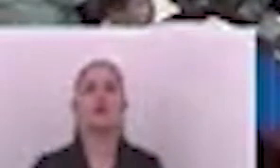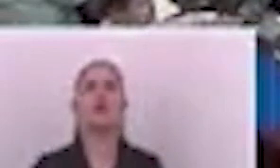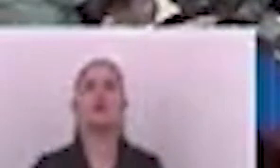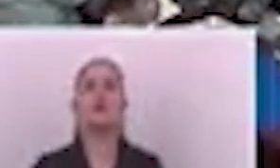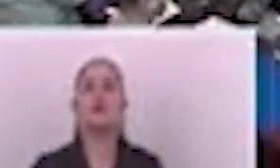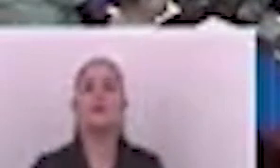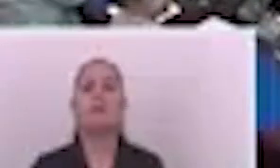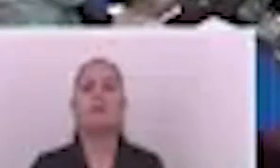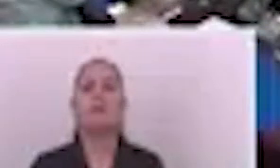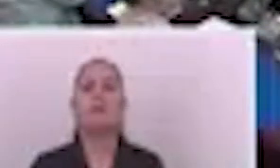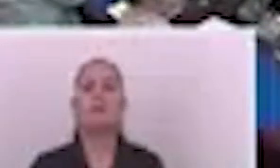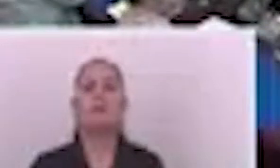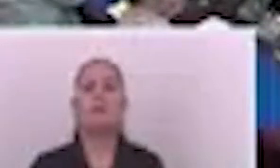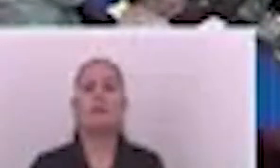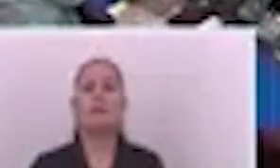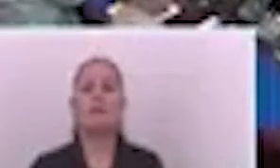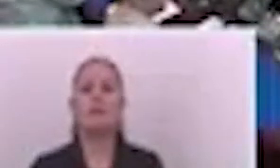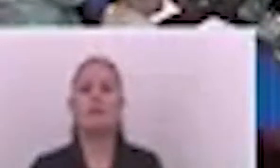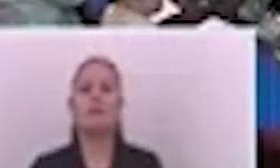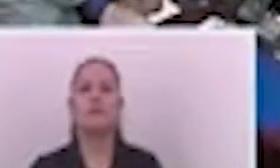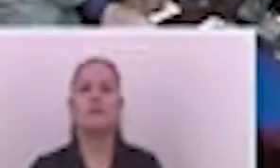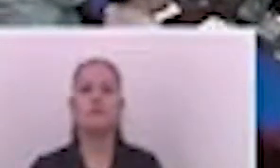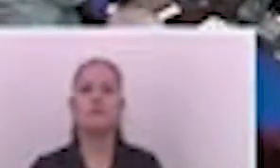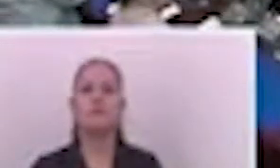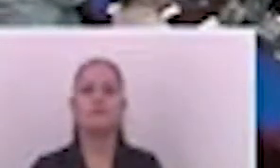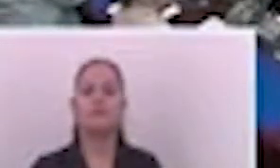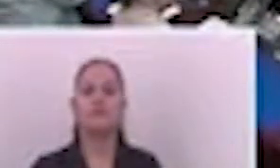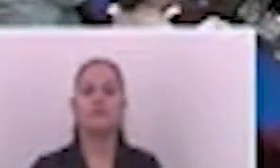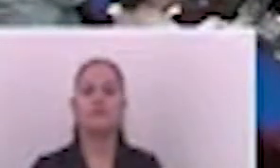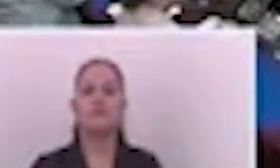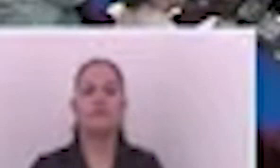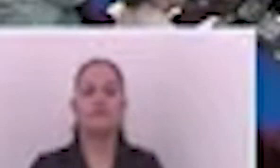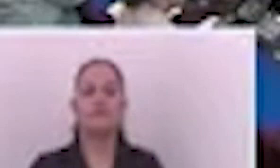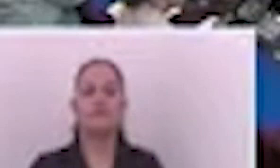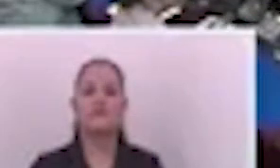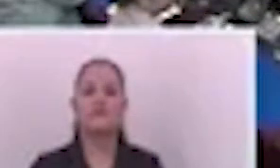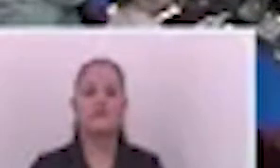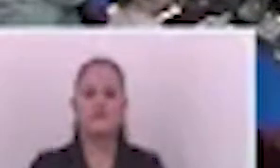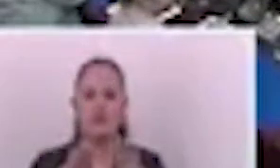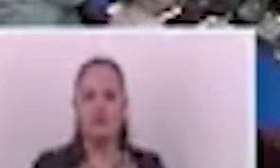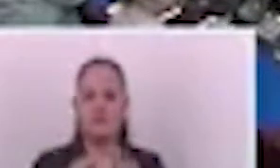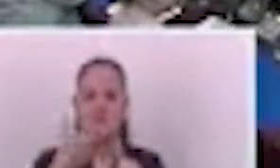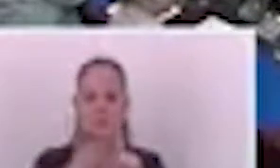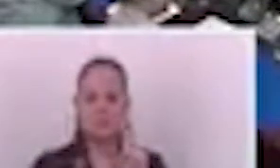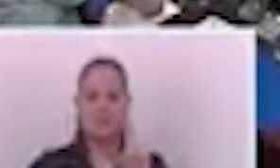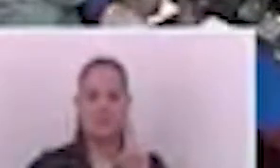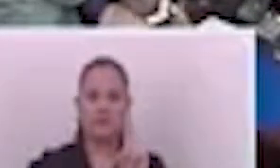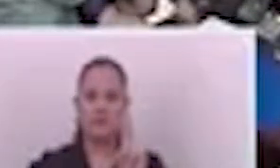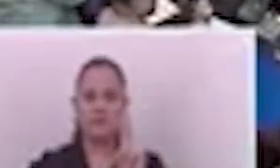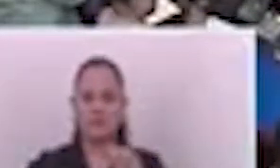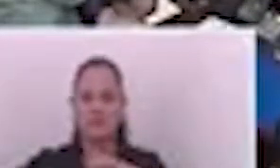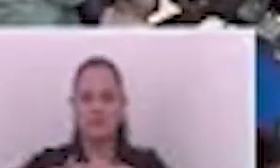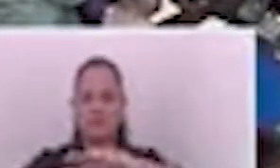contempla la construcción de cuatro paquetes divididos por tramos correspondientes en obras adicionales por lo que el órgano ejecutivo solicitó un refuerzo